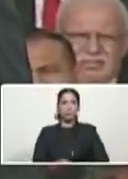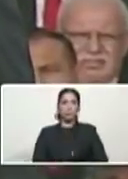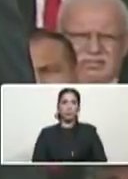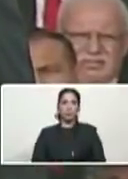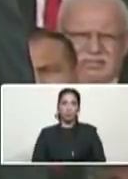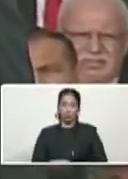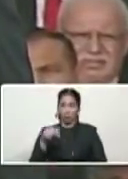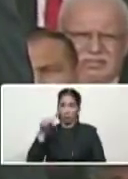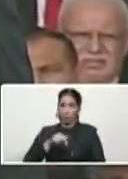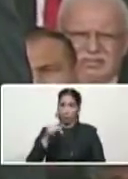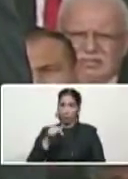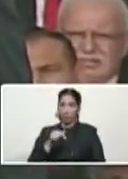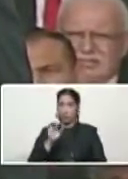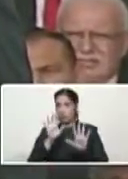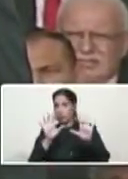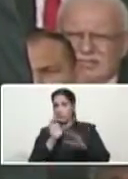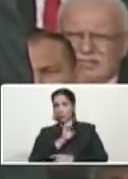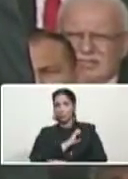hoy 10 de enero,